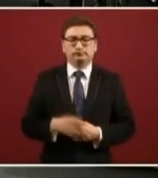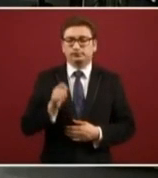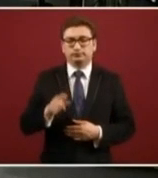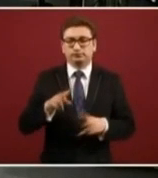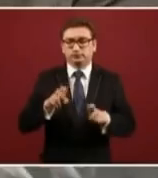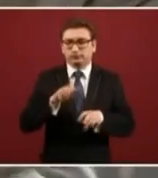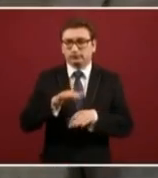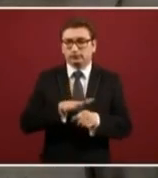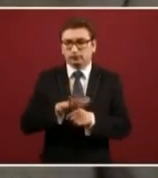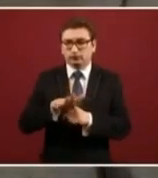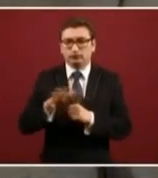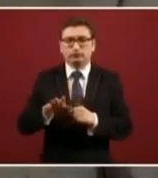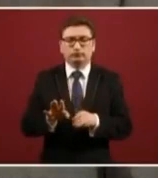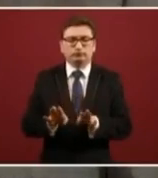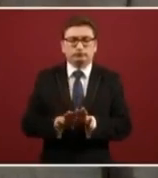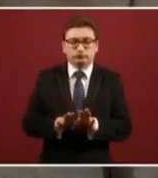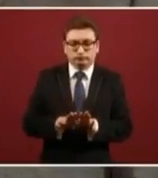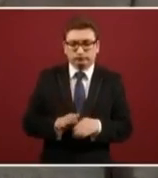al acompañamiento